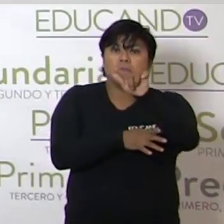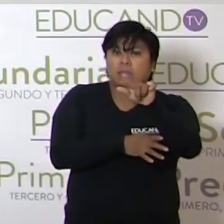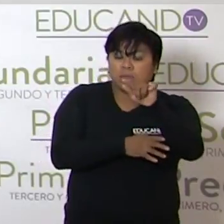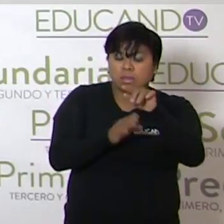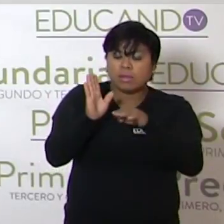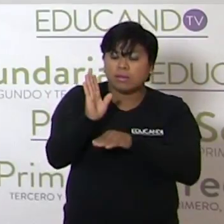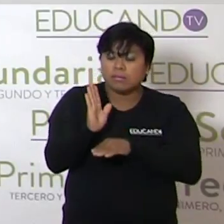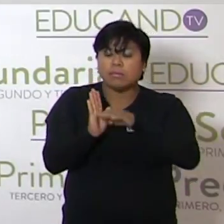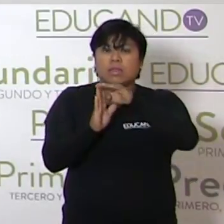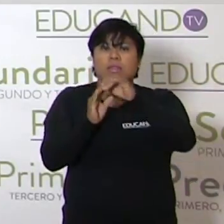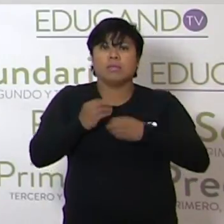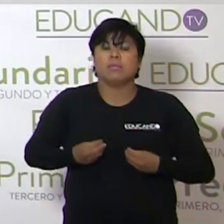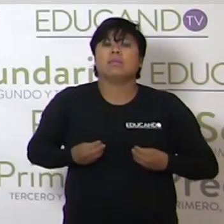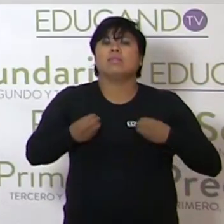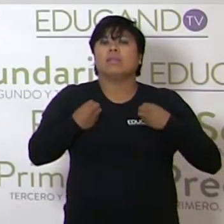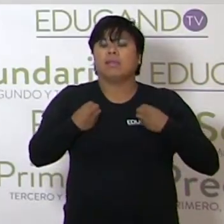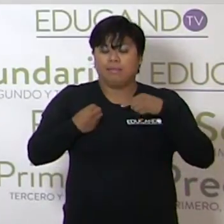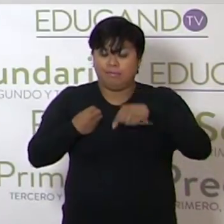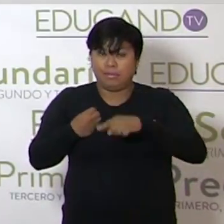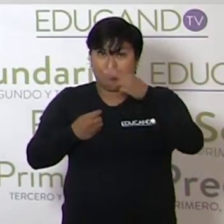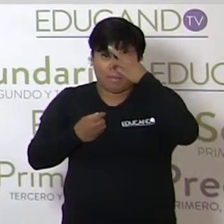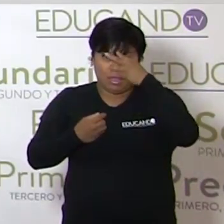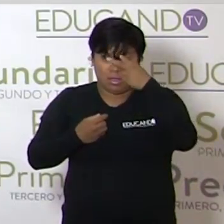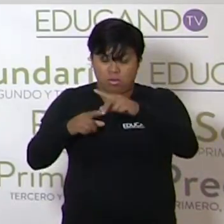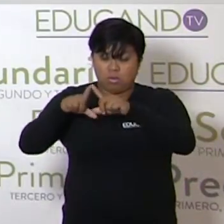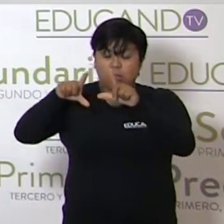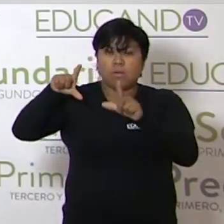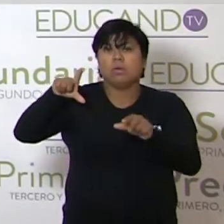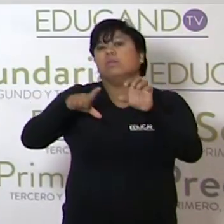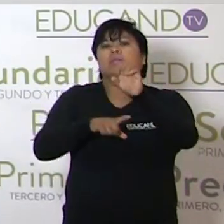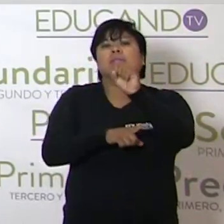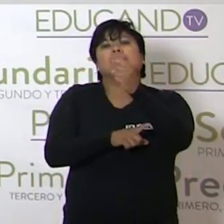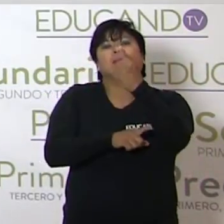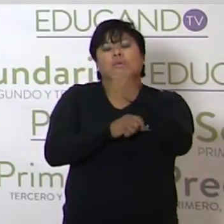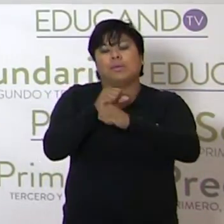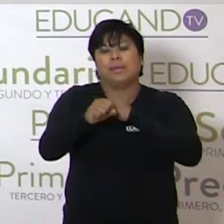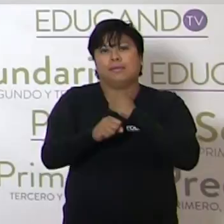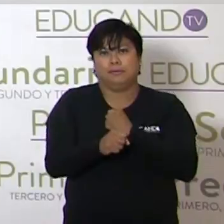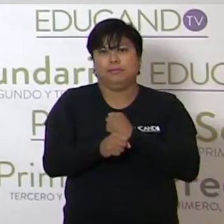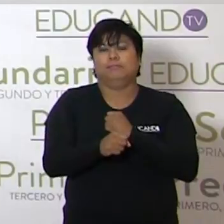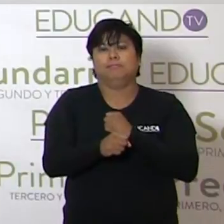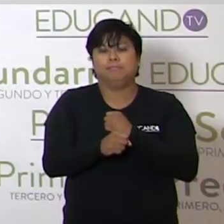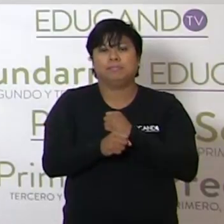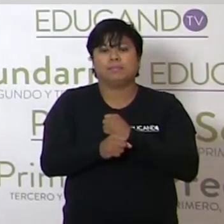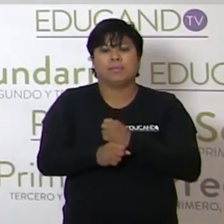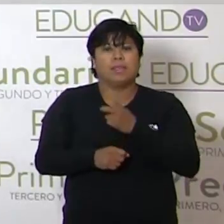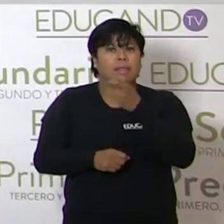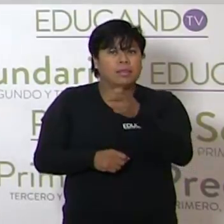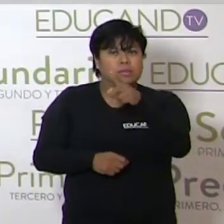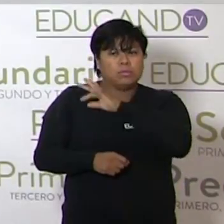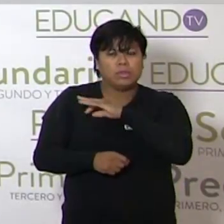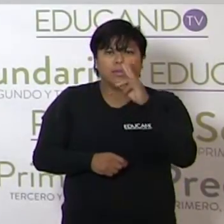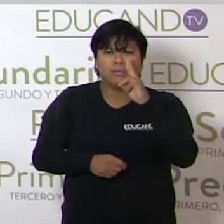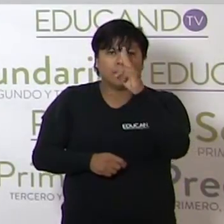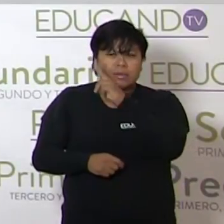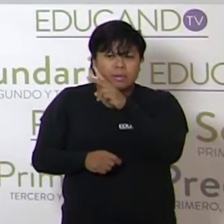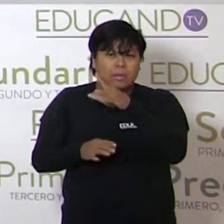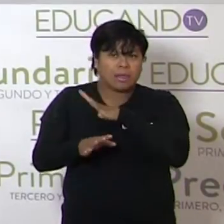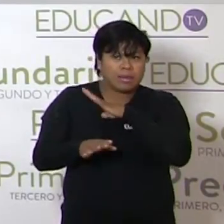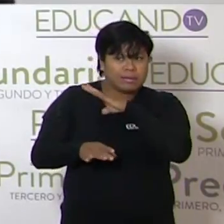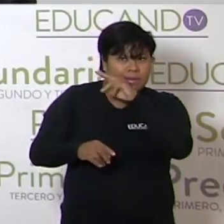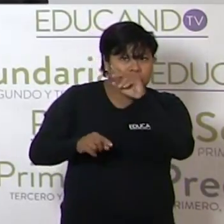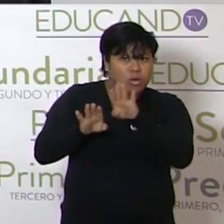el promedio de vida, en México estamos hablando, ya era de 61 años. ¿Puedes notar ahí alguna